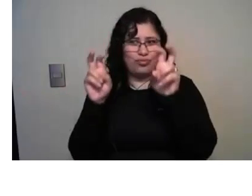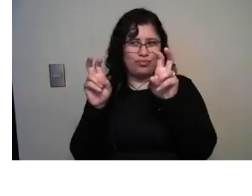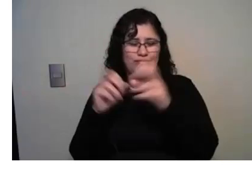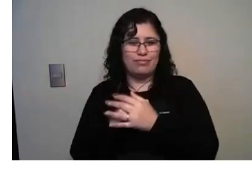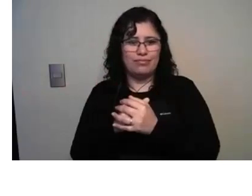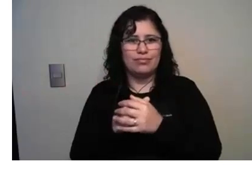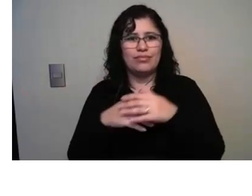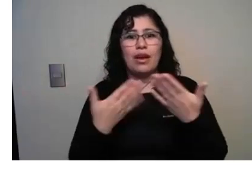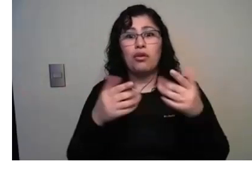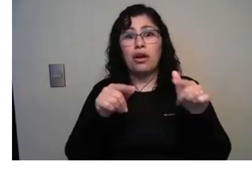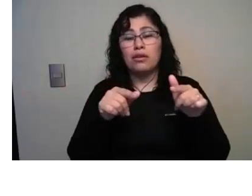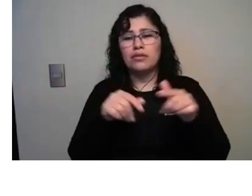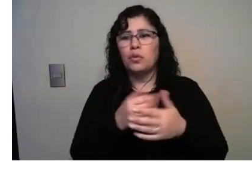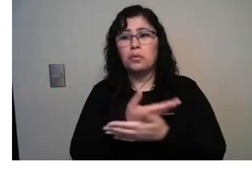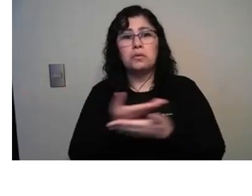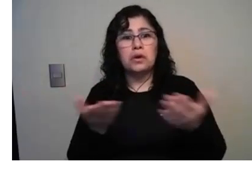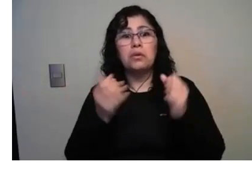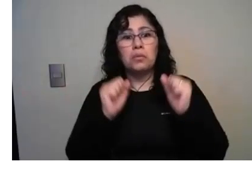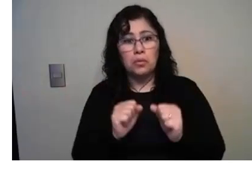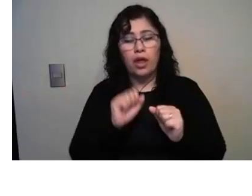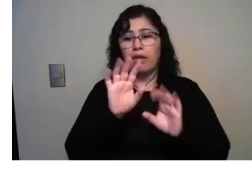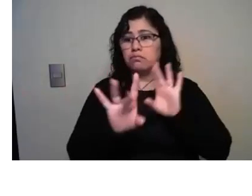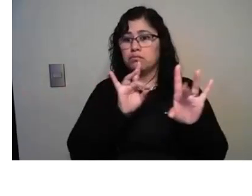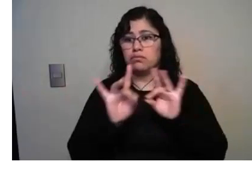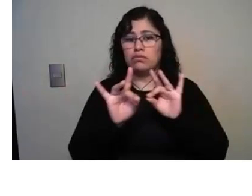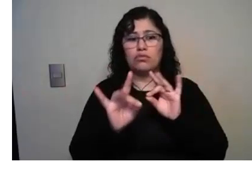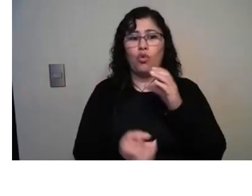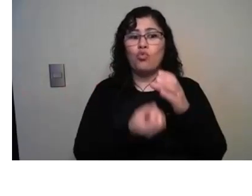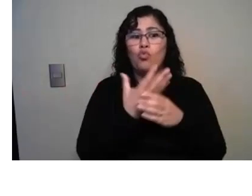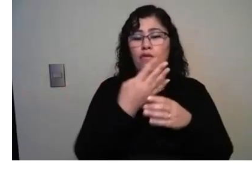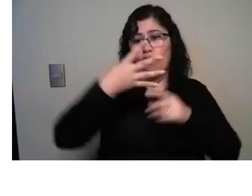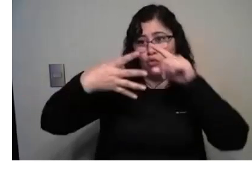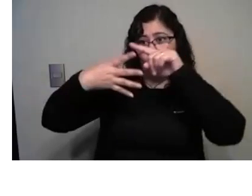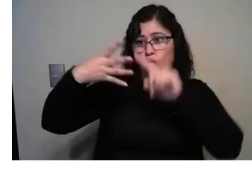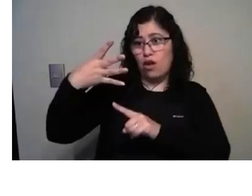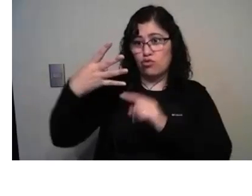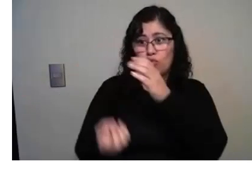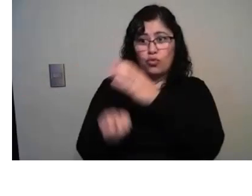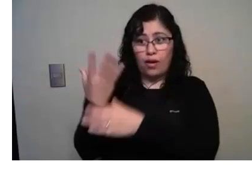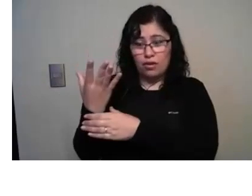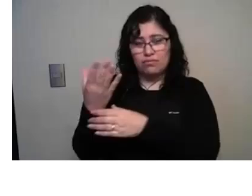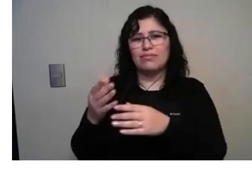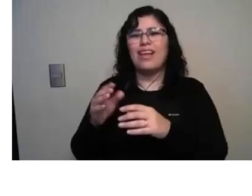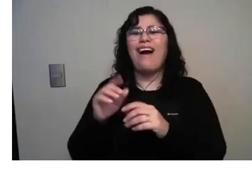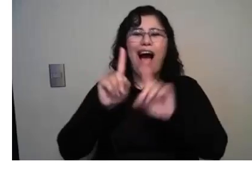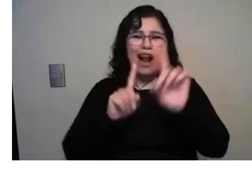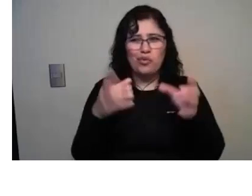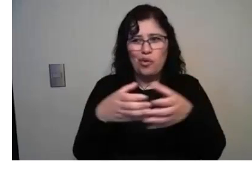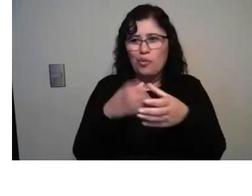PPT, ¿cierto? Podrían tomar uno de estos 4 temas que se agregaron.